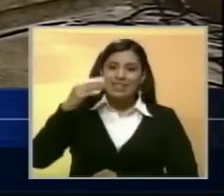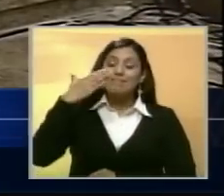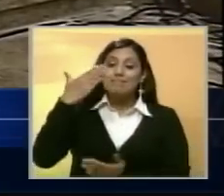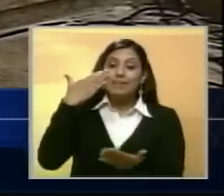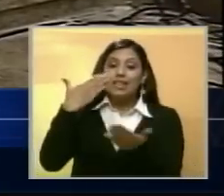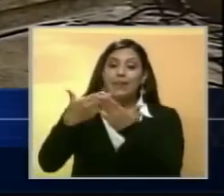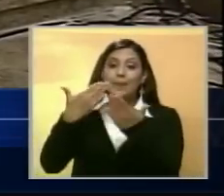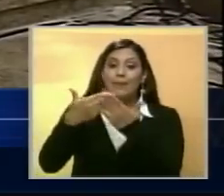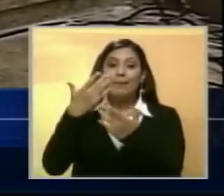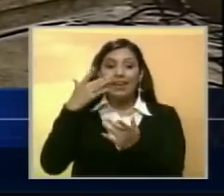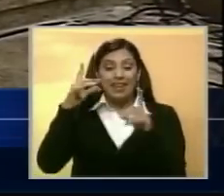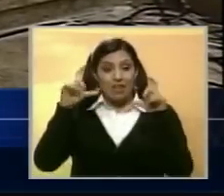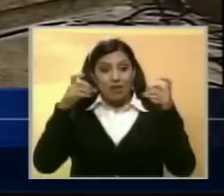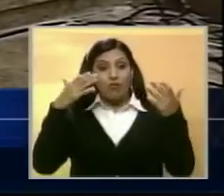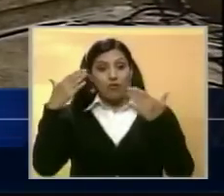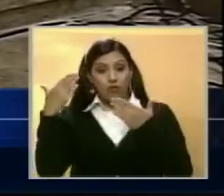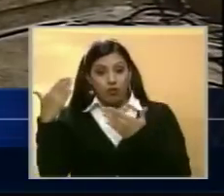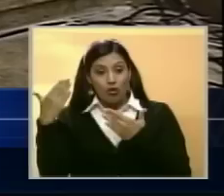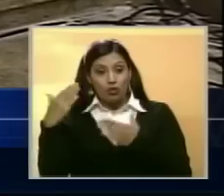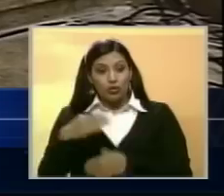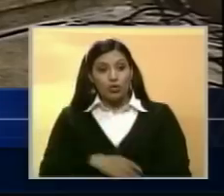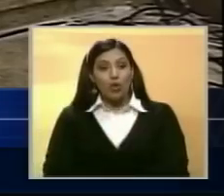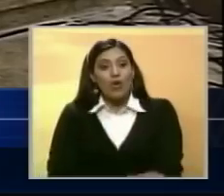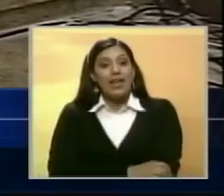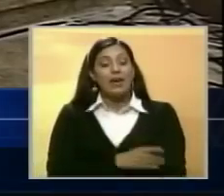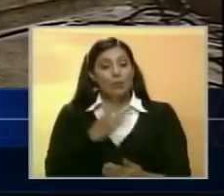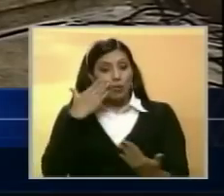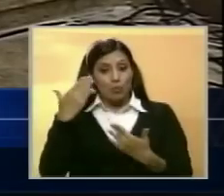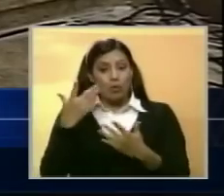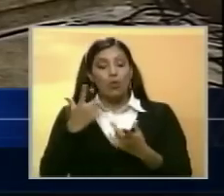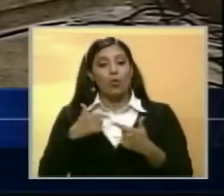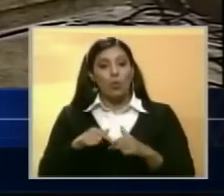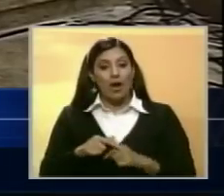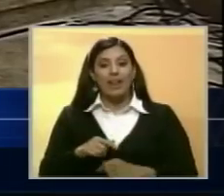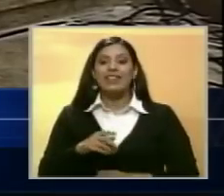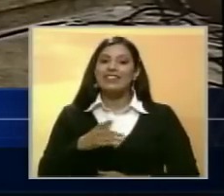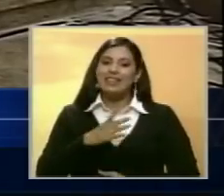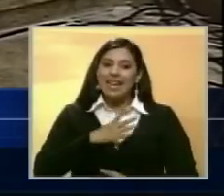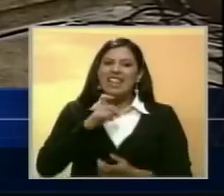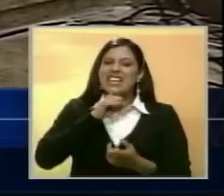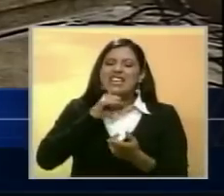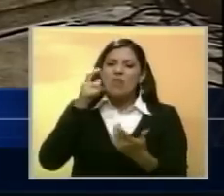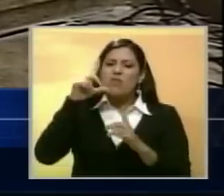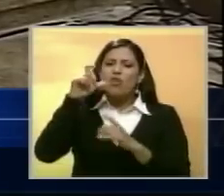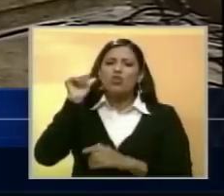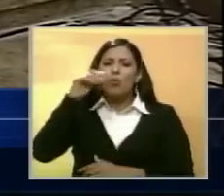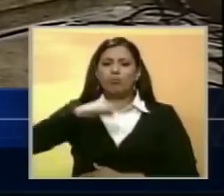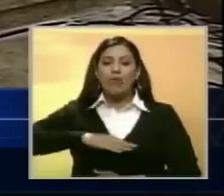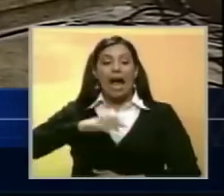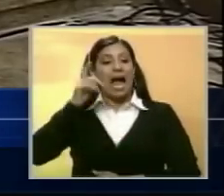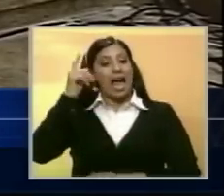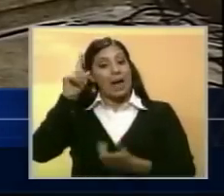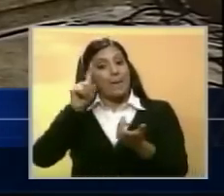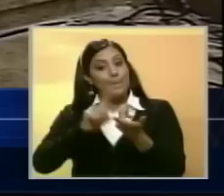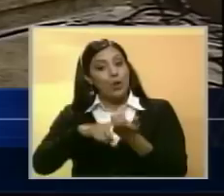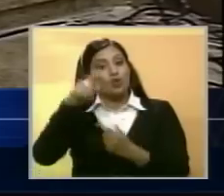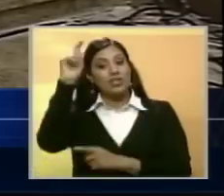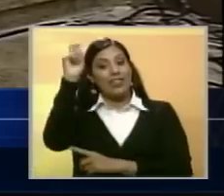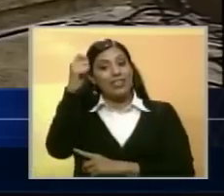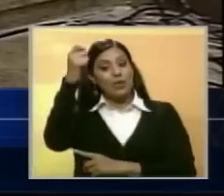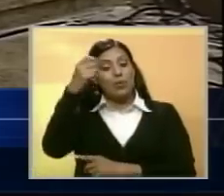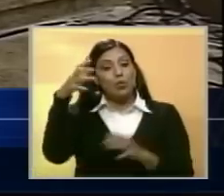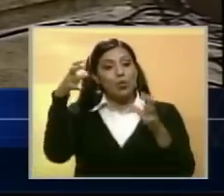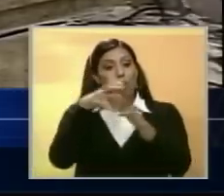Miren, esta gráfica que está del lado izquierdo es la esposa de un diputado de la bancada